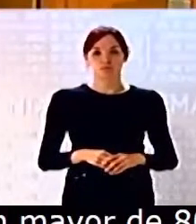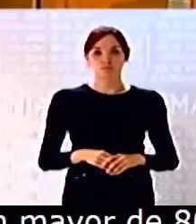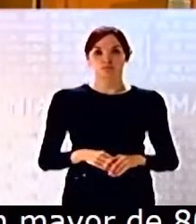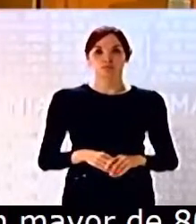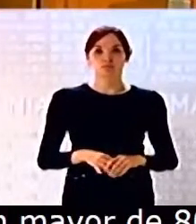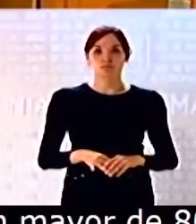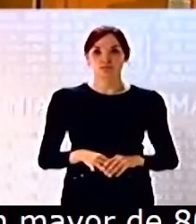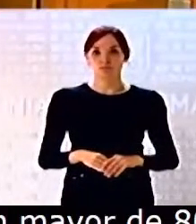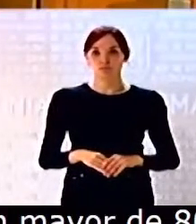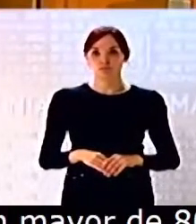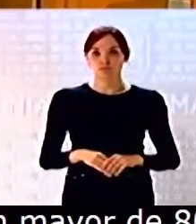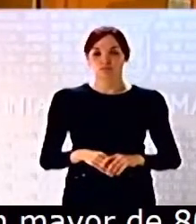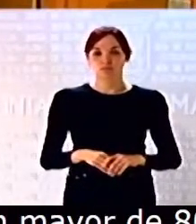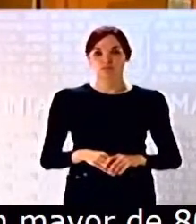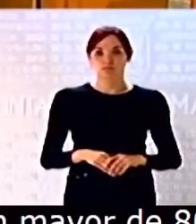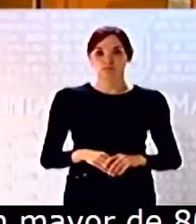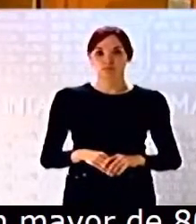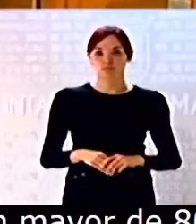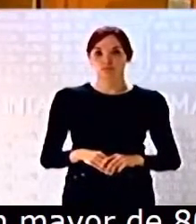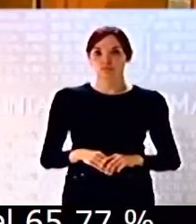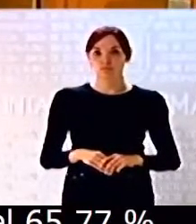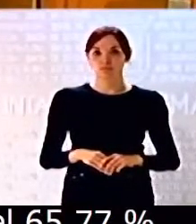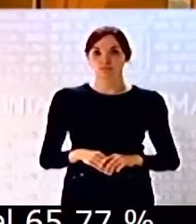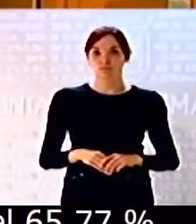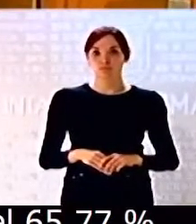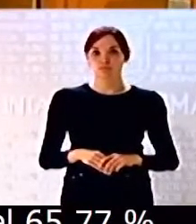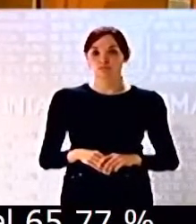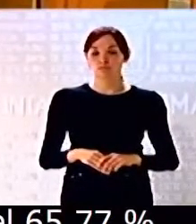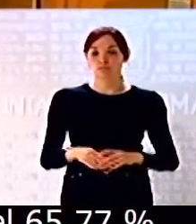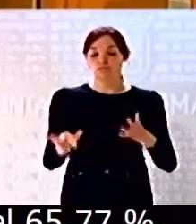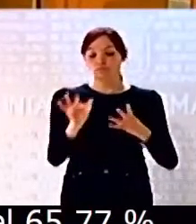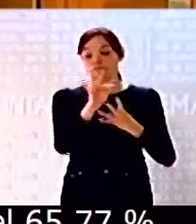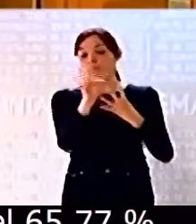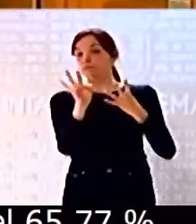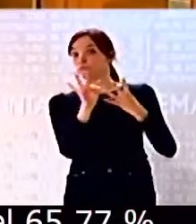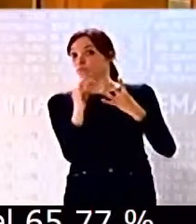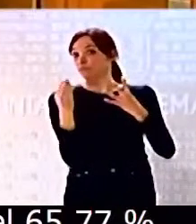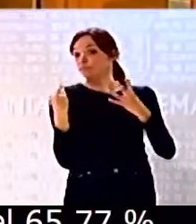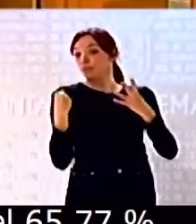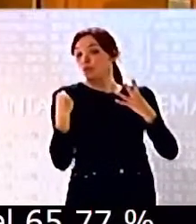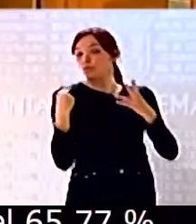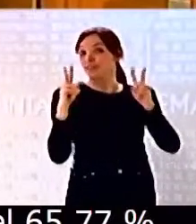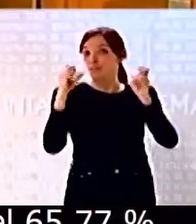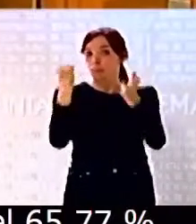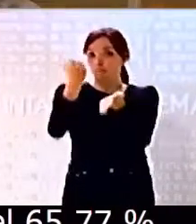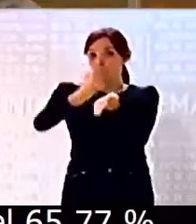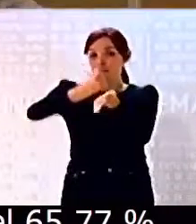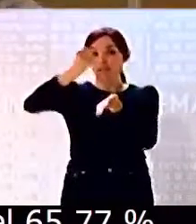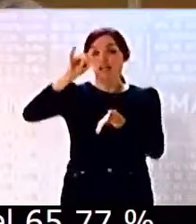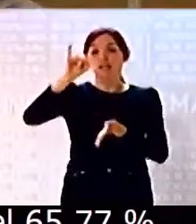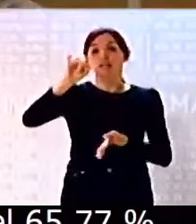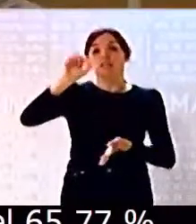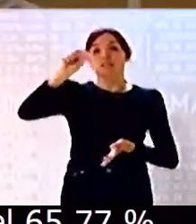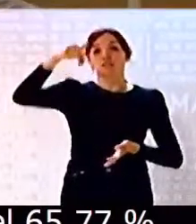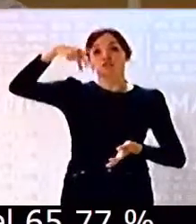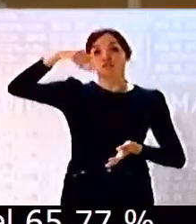Con respecto a la vacuna de Janssen no le puedo dar ninguna respuesta, porque no sé cuándo viene Janssen.